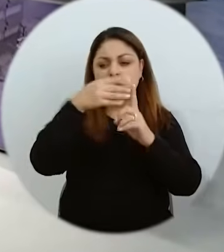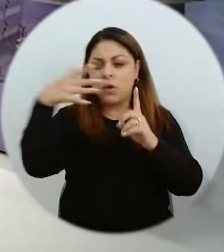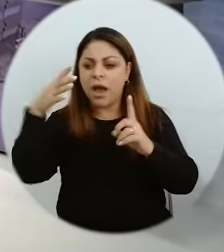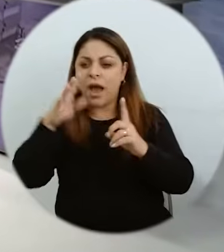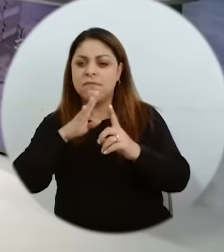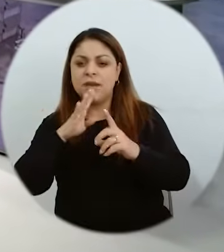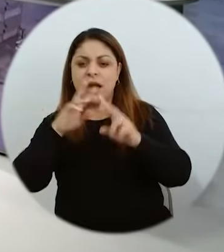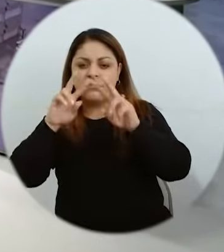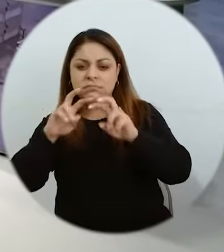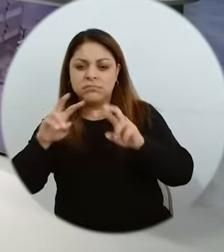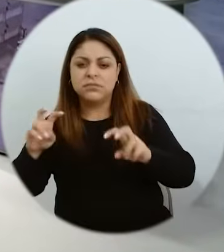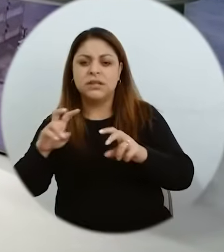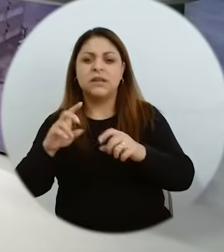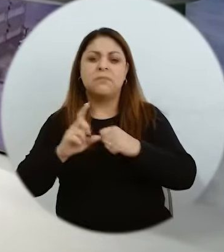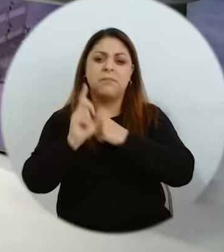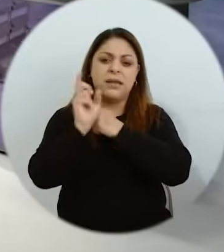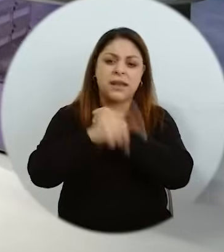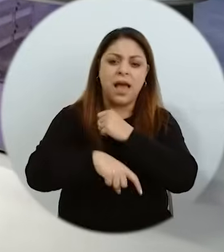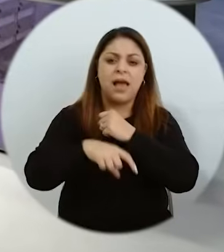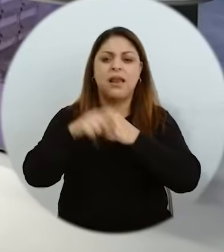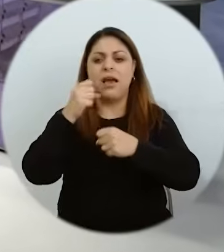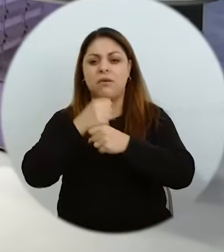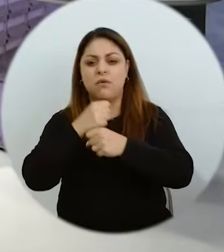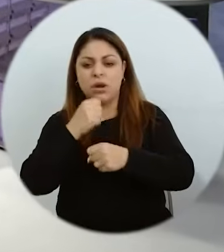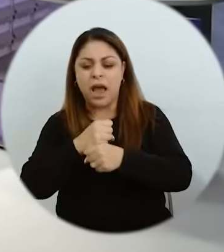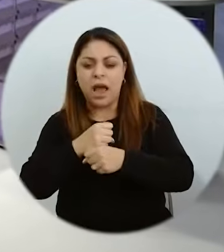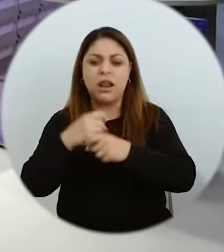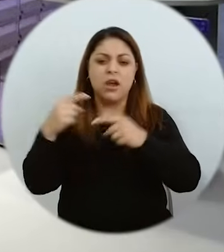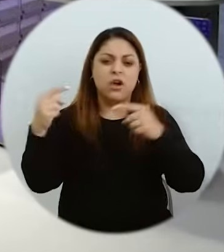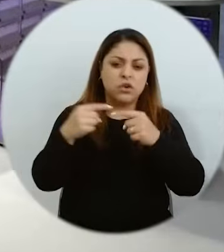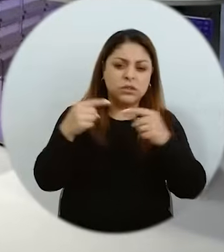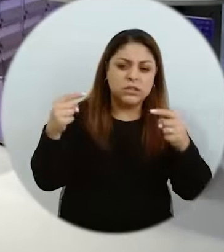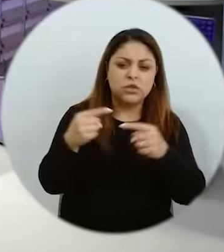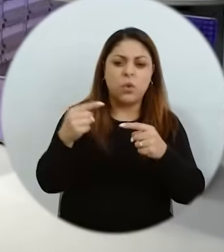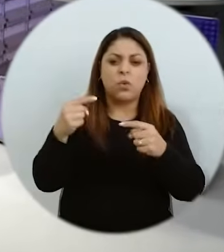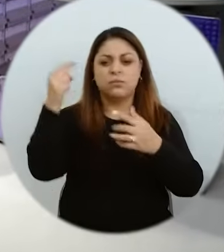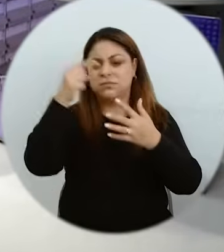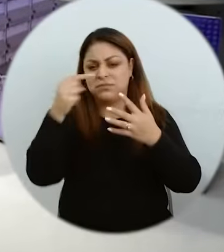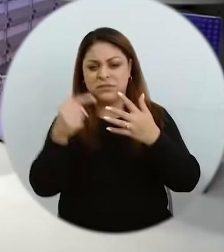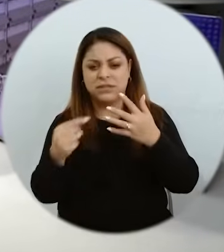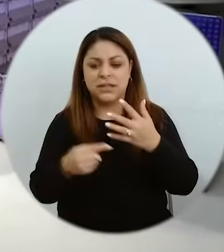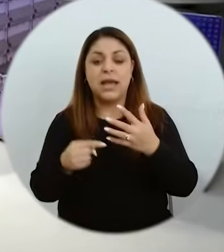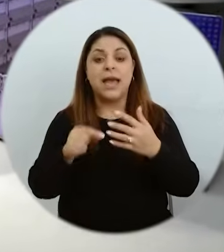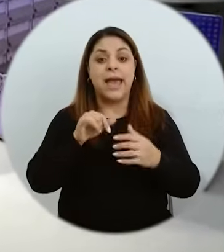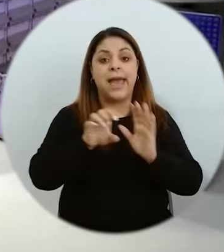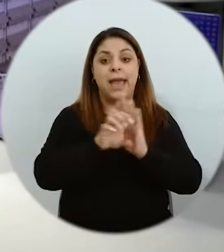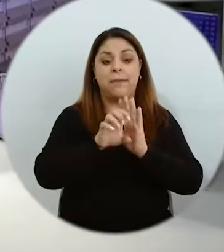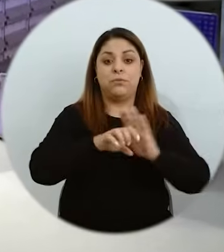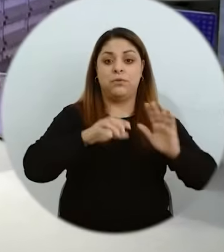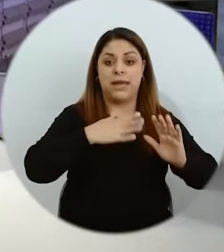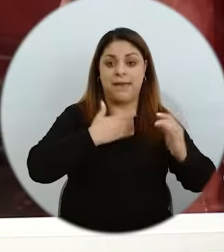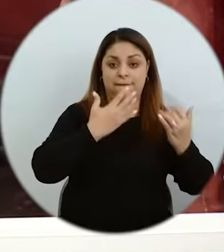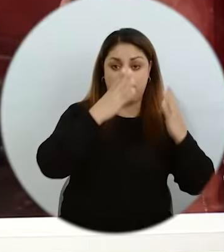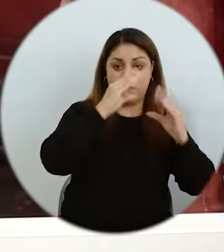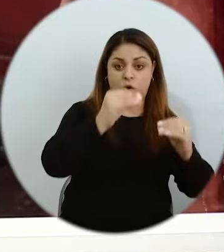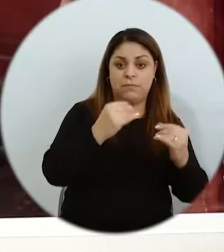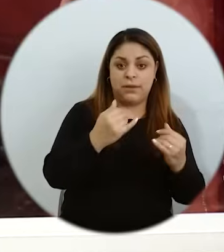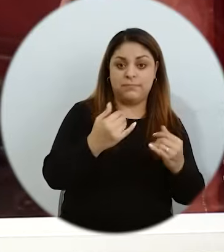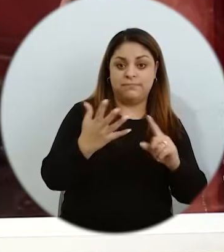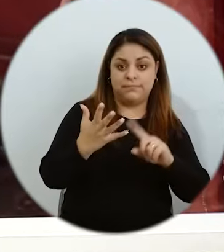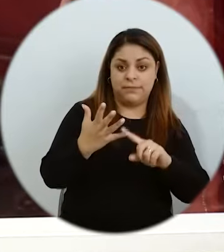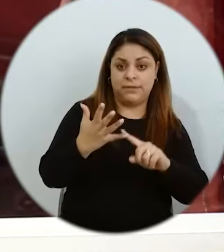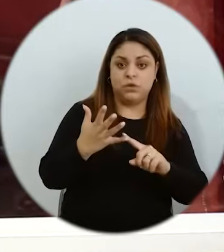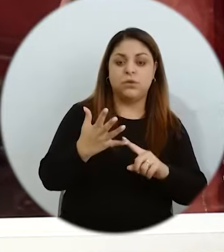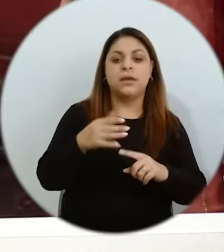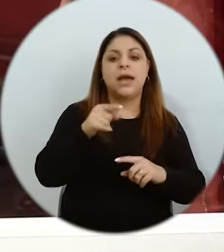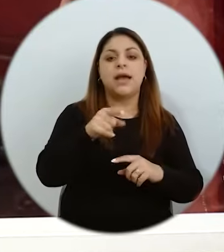abrir alguna gavetita más para estudiar que el contencioso, que lo penal, lo laboral. En este informe, por ejemplo, se le da